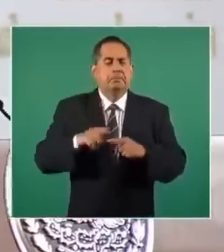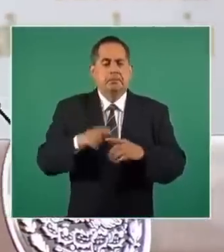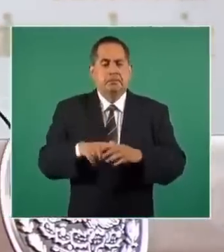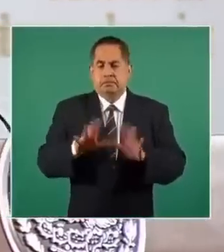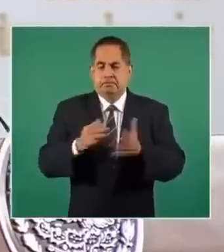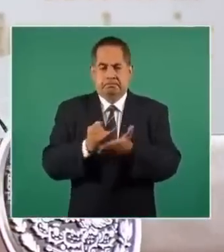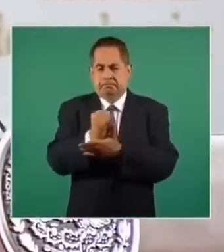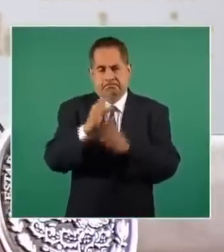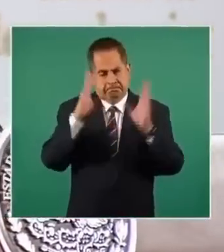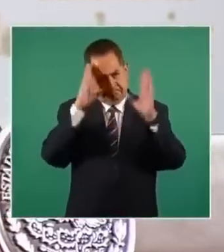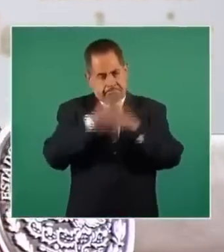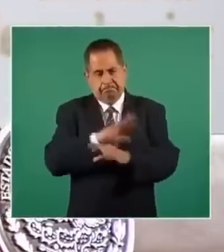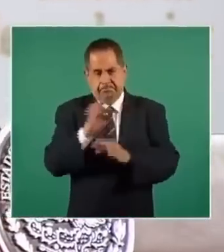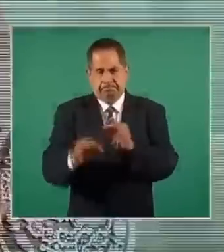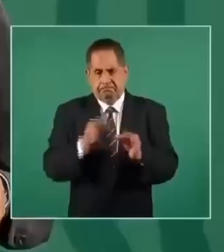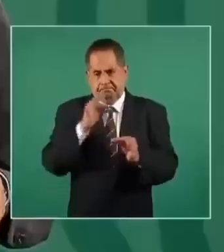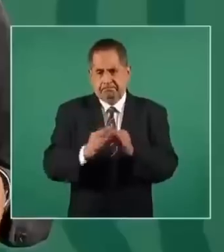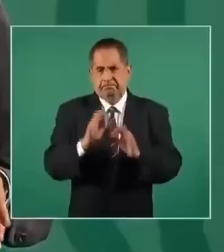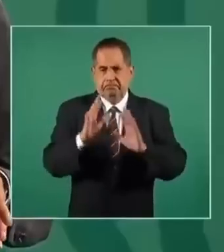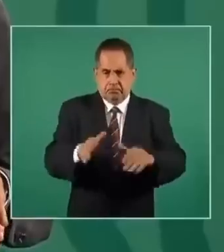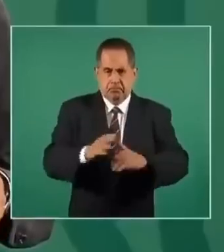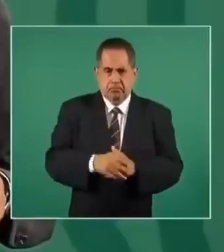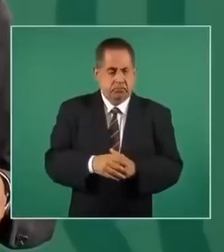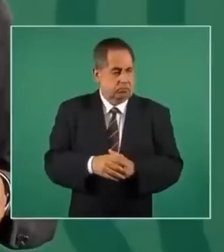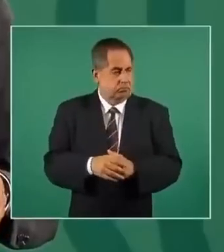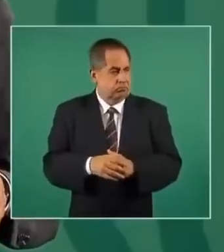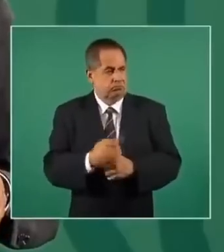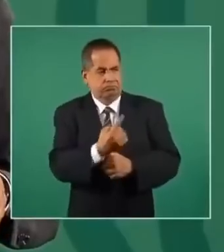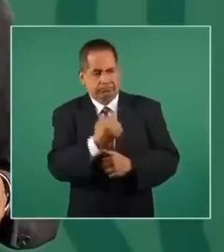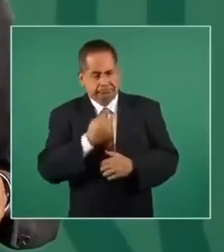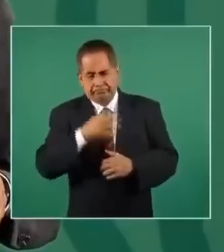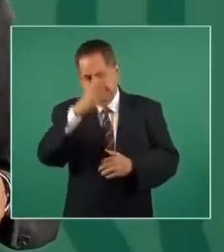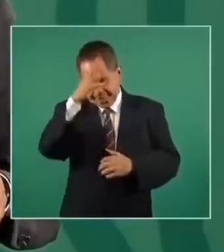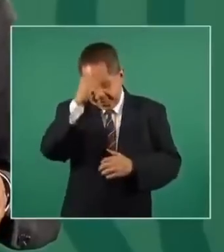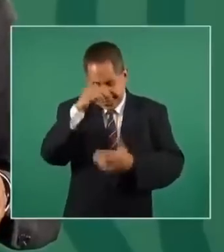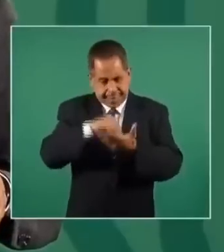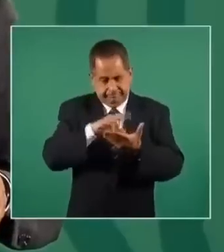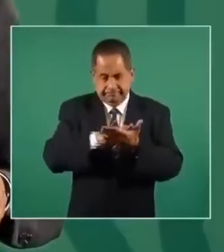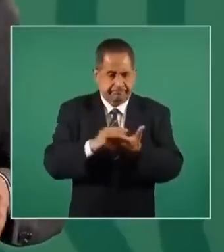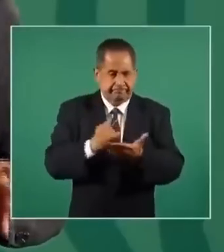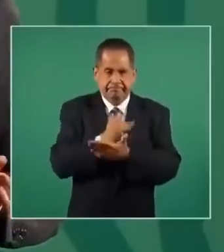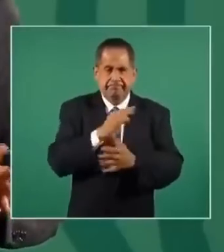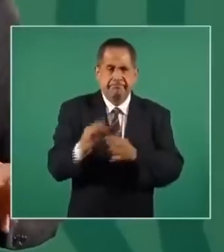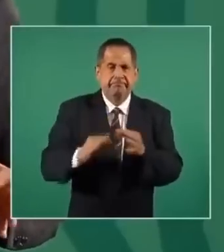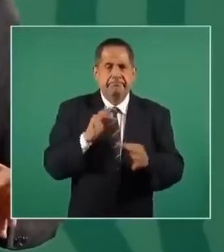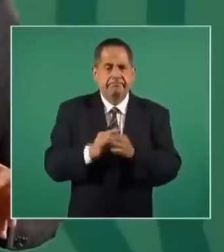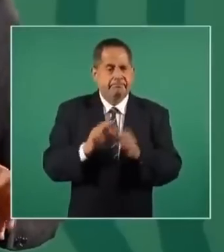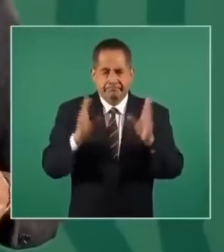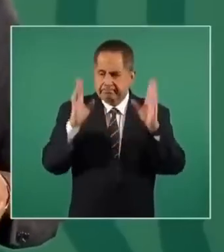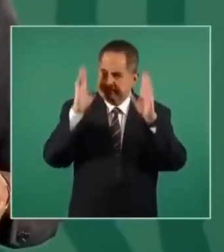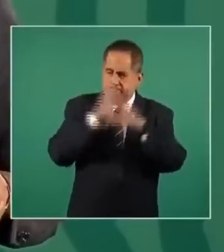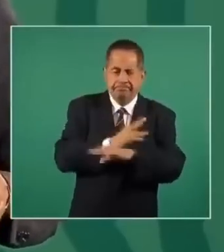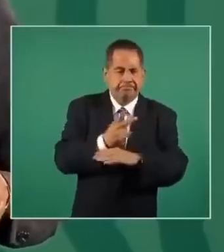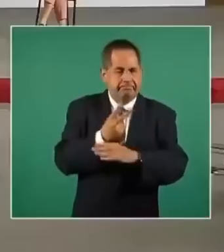ya el arreglo, buscar el acuerdo, ¿sí?, la conciliación,